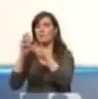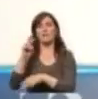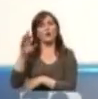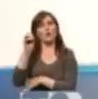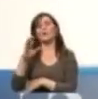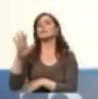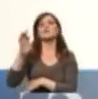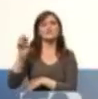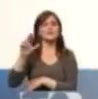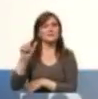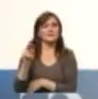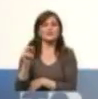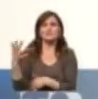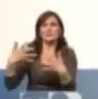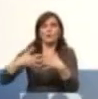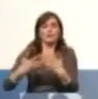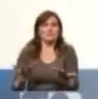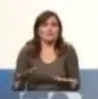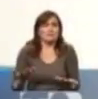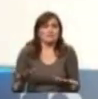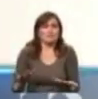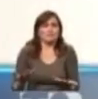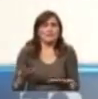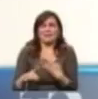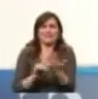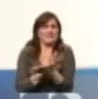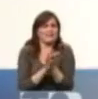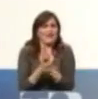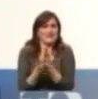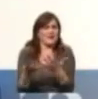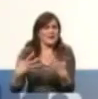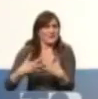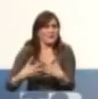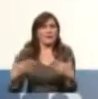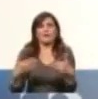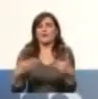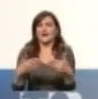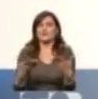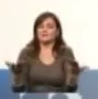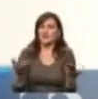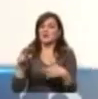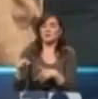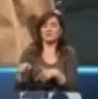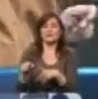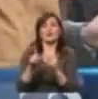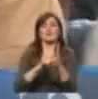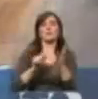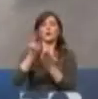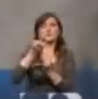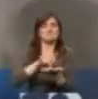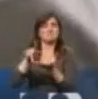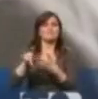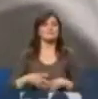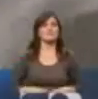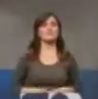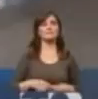Mauro Terán con Odebrecht, por una simple razón, porque Mauro Terán nunca tuvo nada que ver con Odebrecht. Por eso les digo, este es el delito comodín, el de la defraudación tributaria. Se espera que